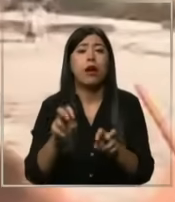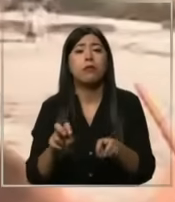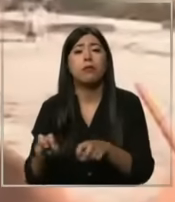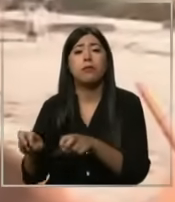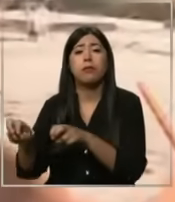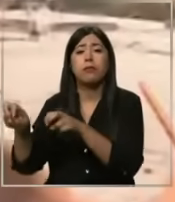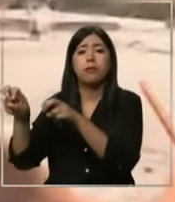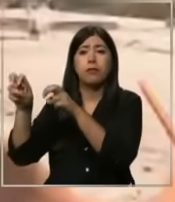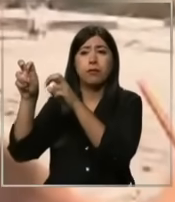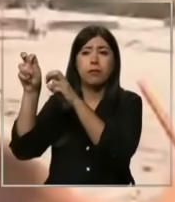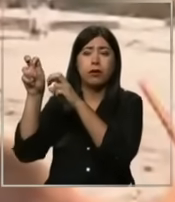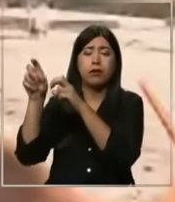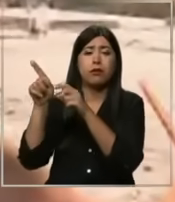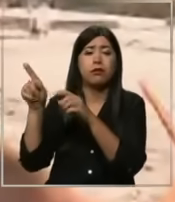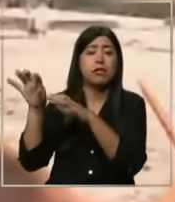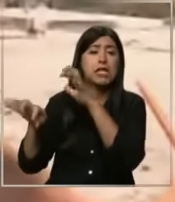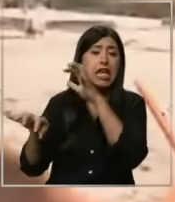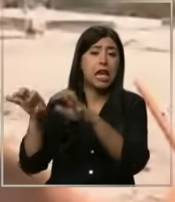arrancar